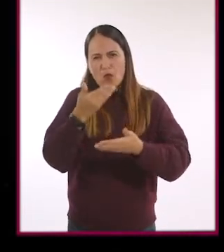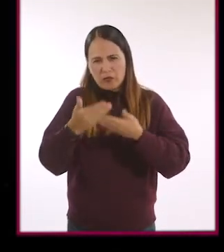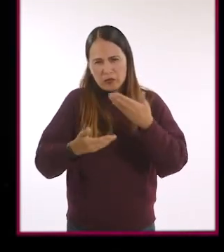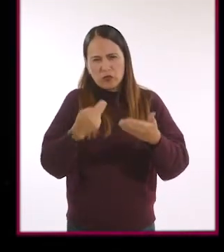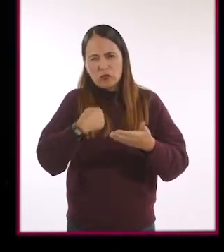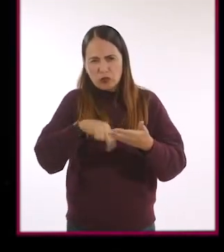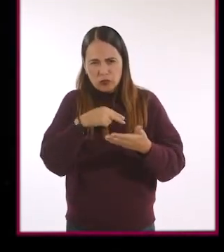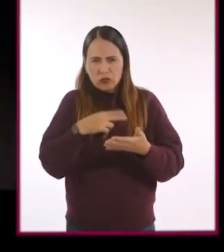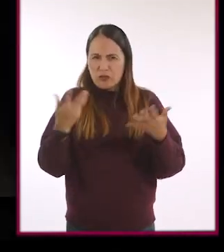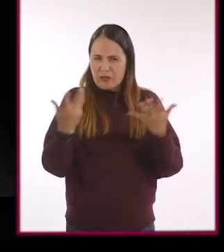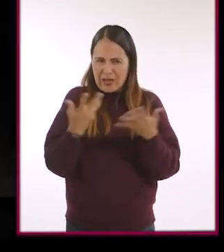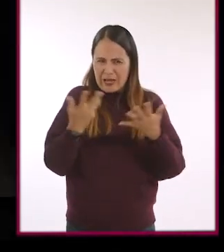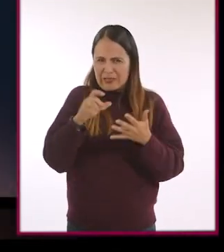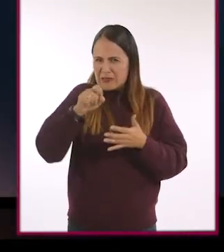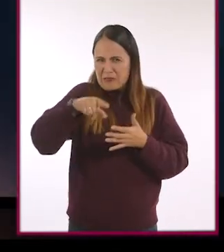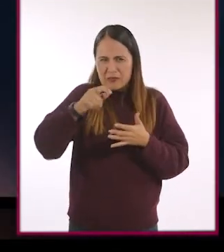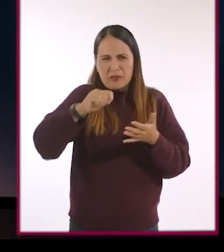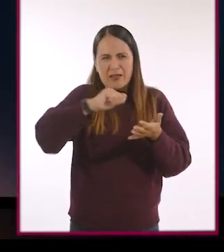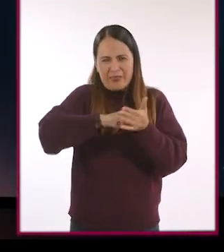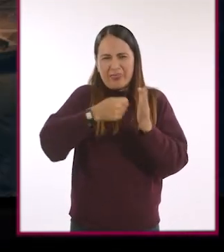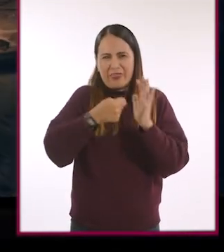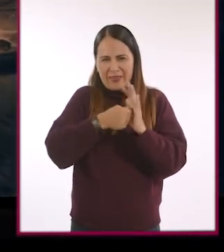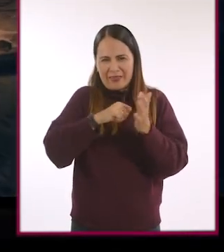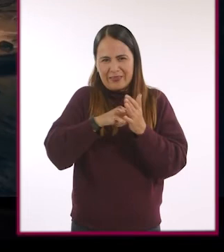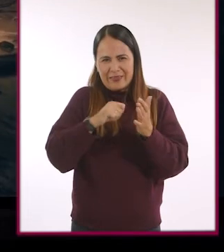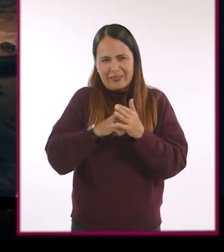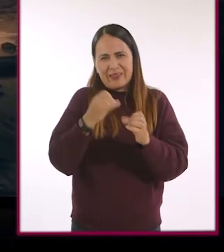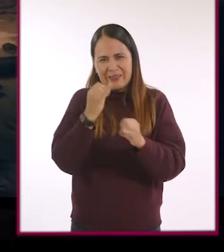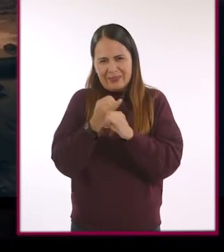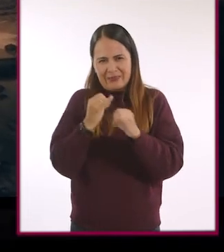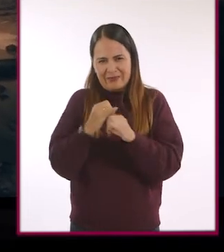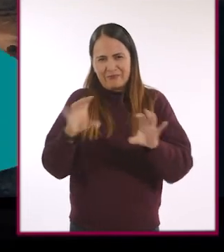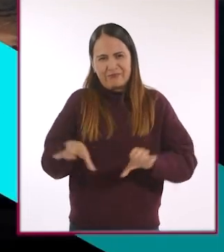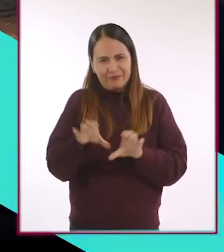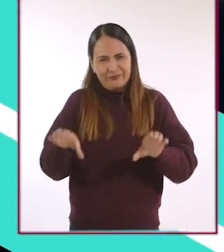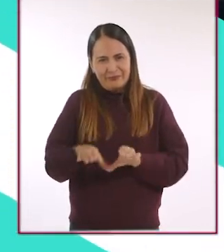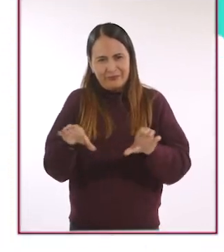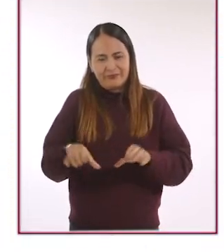para esta técnica de matte painting digital.